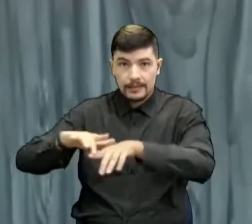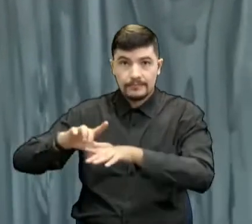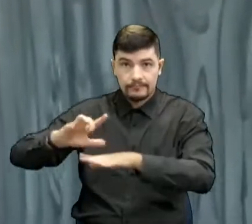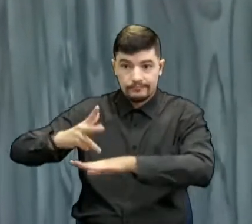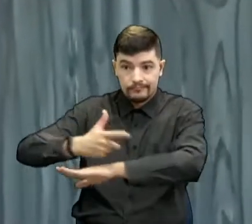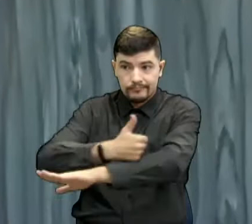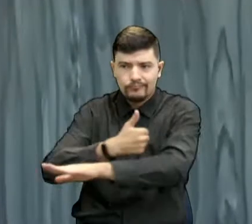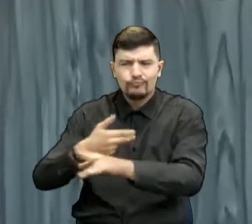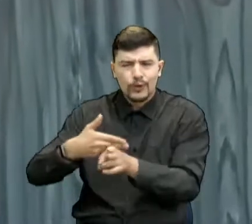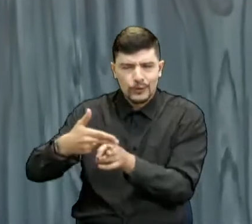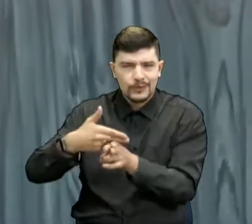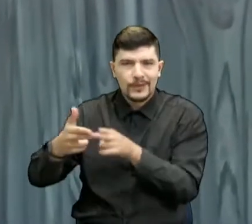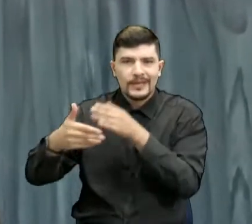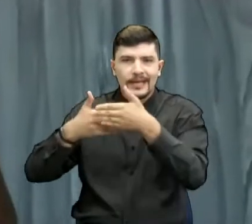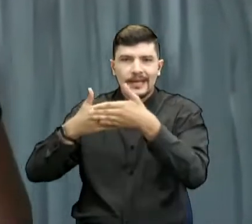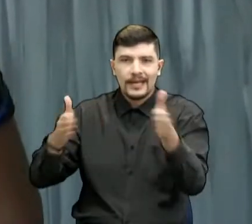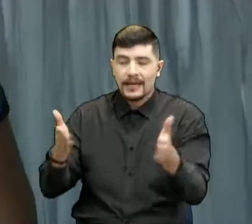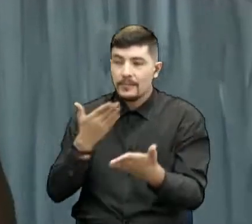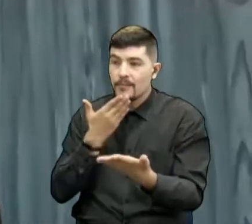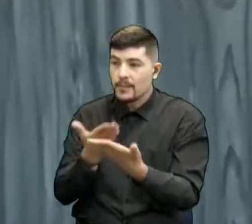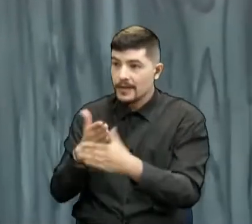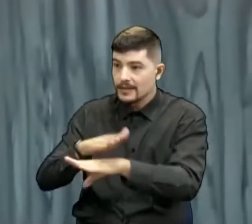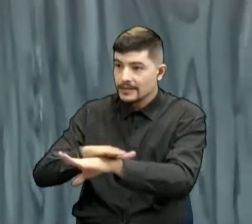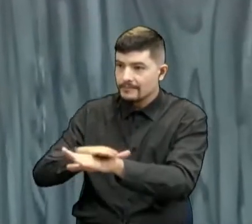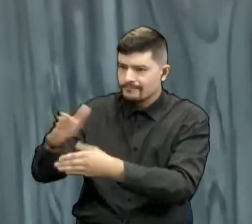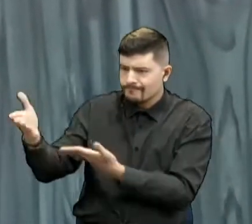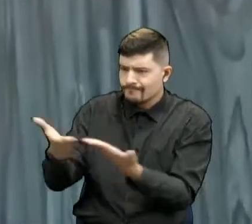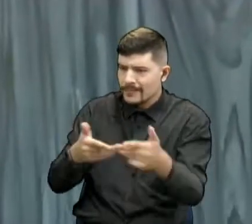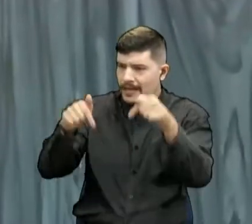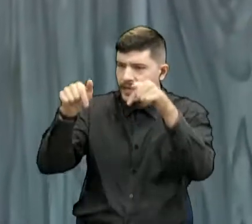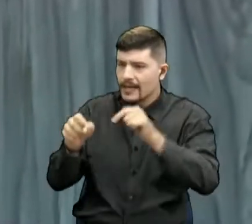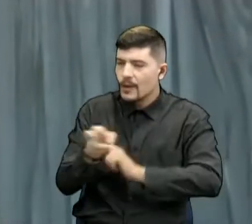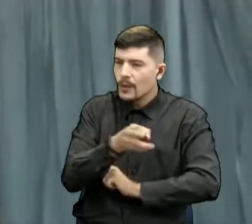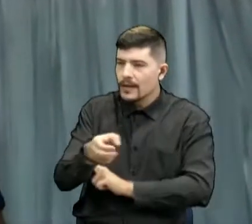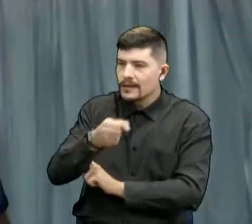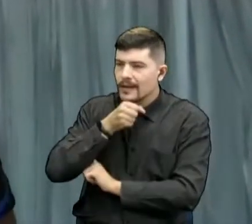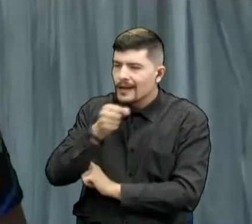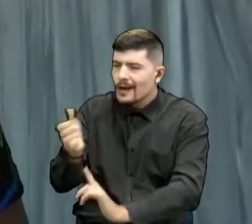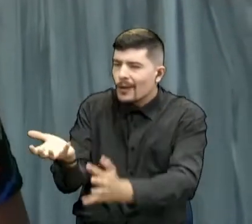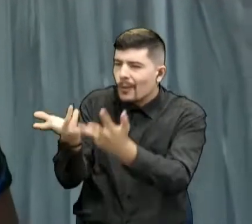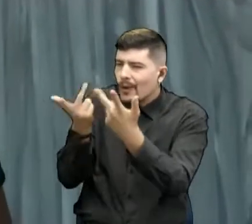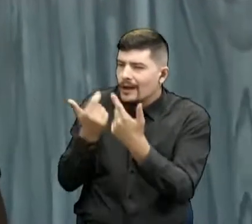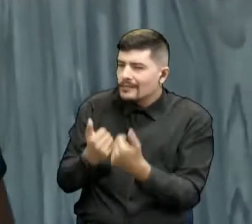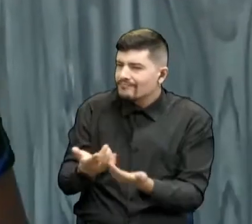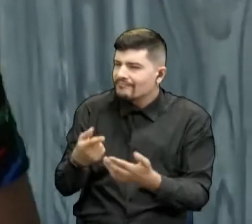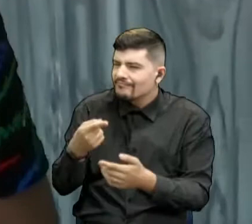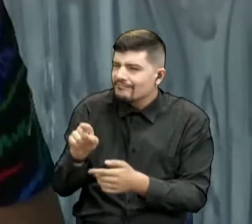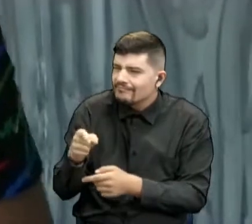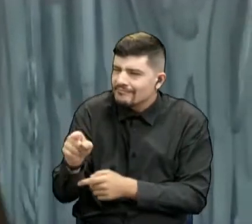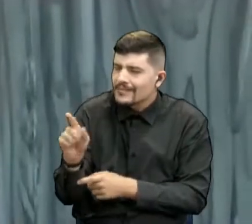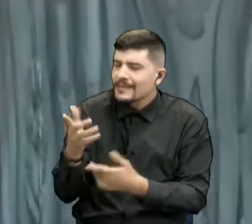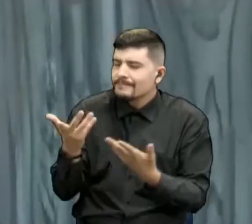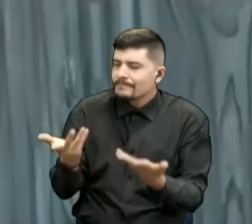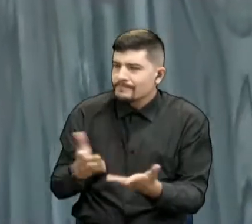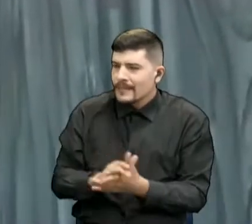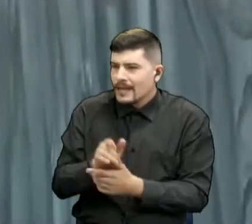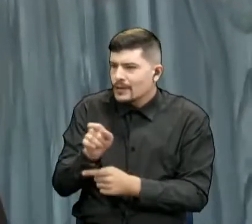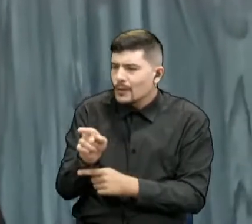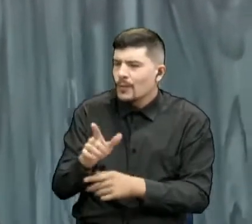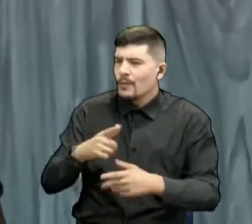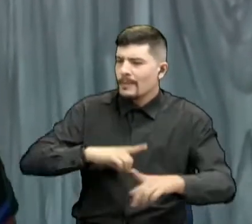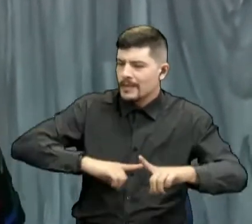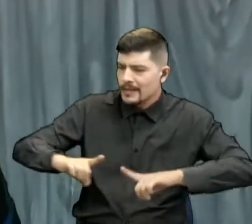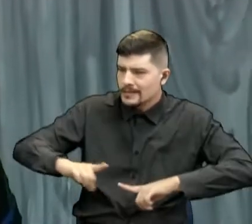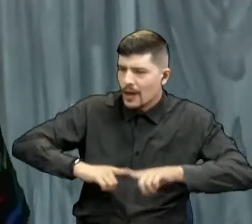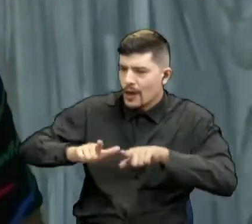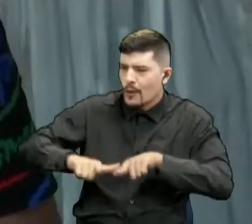abrirá sus puertas. Felipe, bienvenido a Oriente Noticias. Cuéntenos qué ha significado para ustedes que ya tengan la posibilidad de reabrir bajo